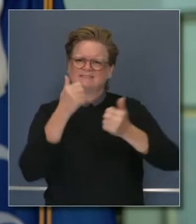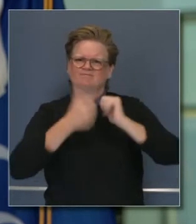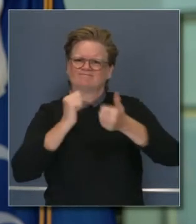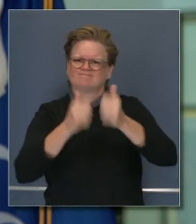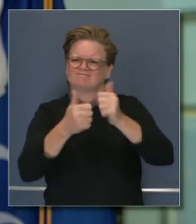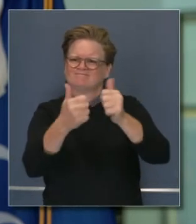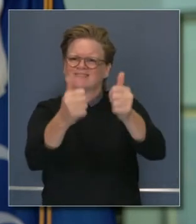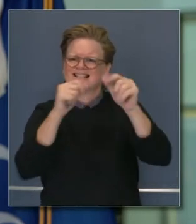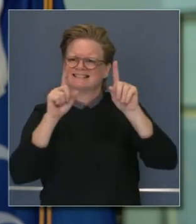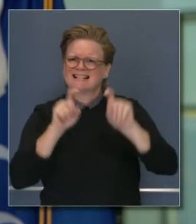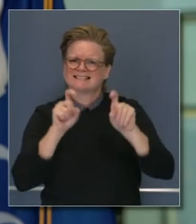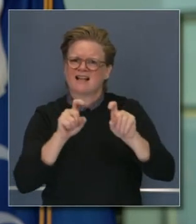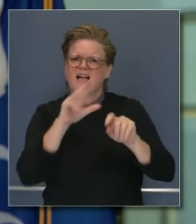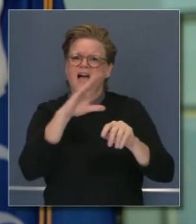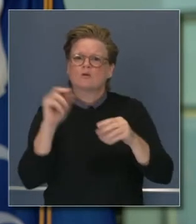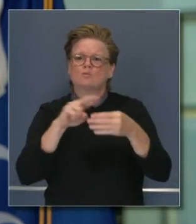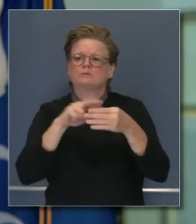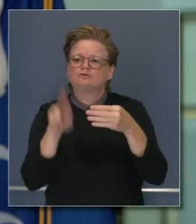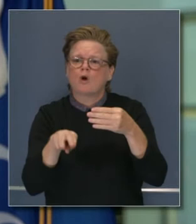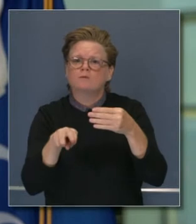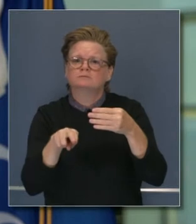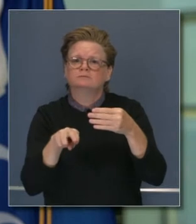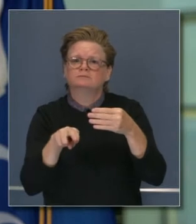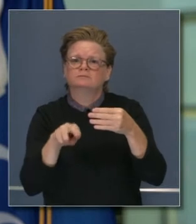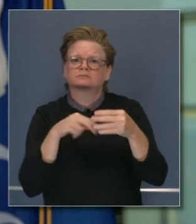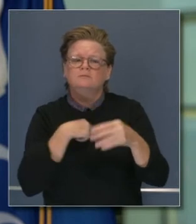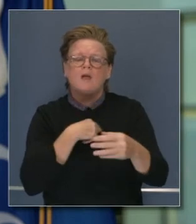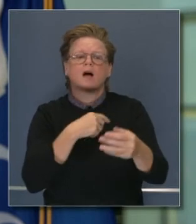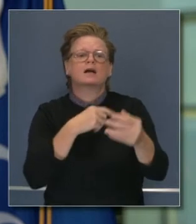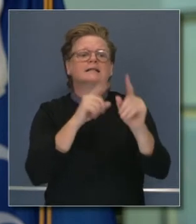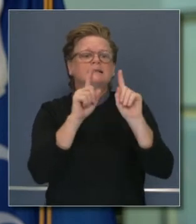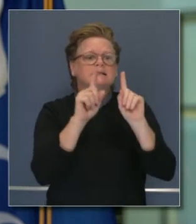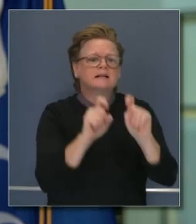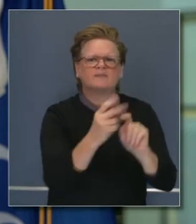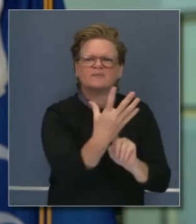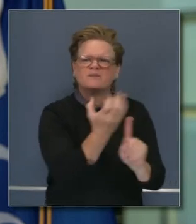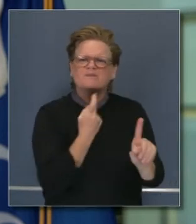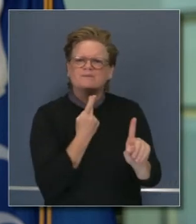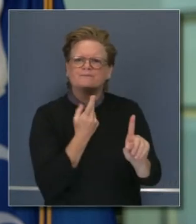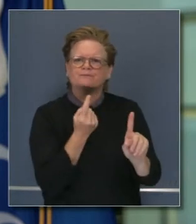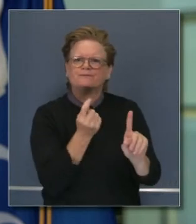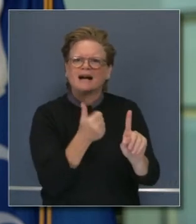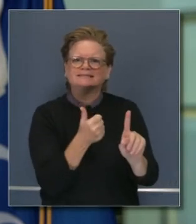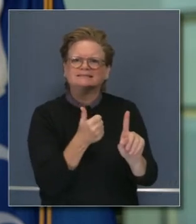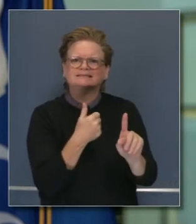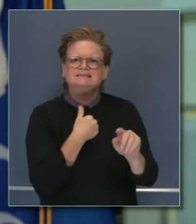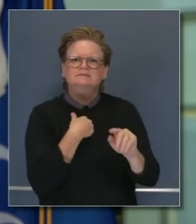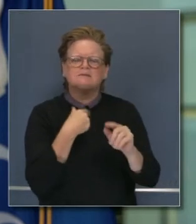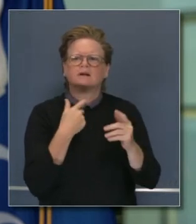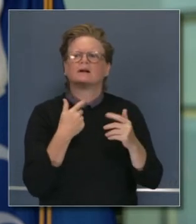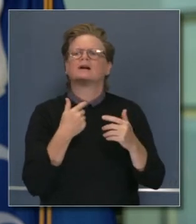forma distinta, índices diarios en lugar de índices de 14 días, viéndolo como